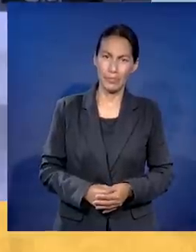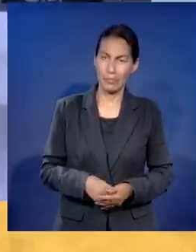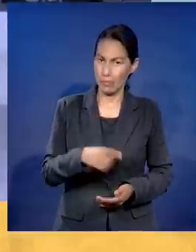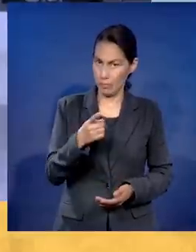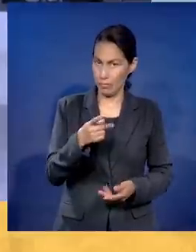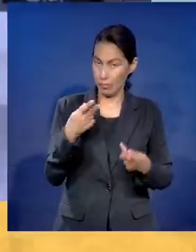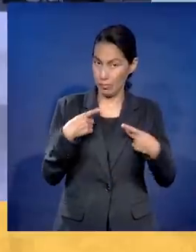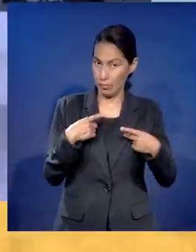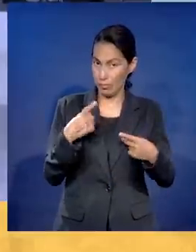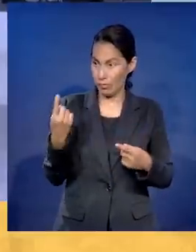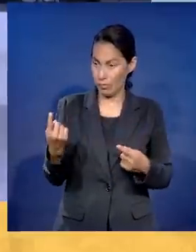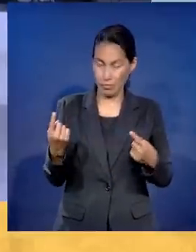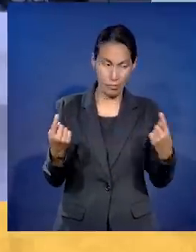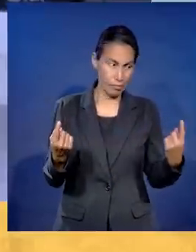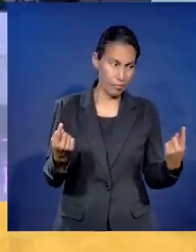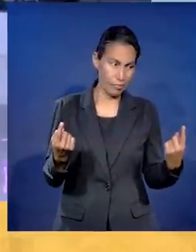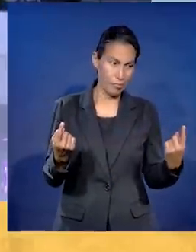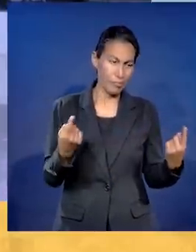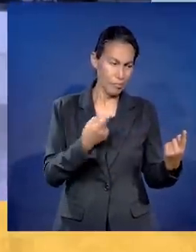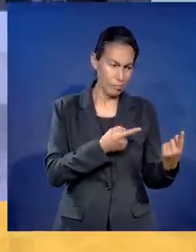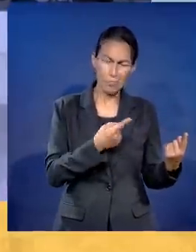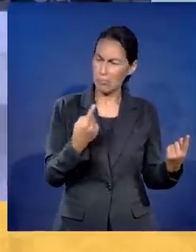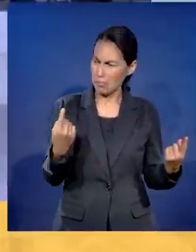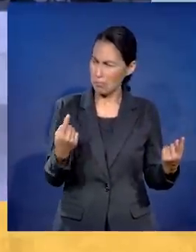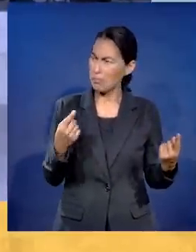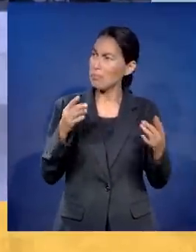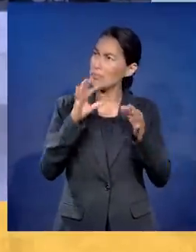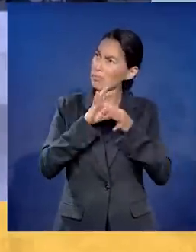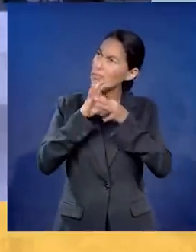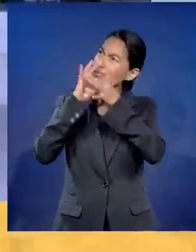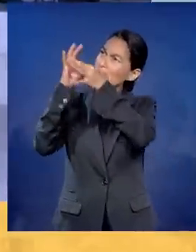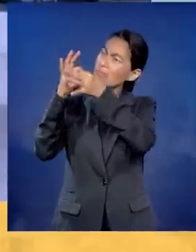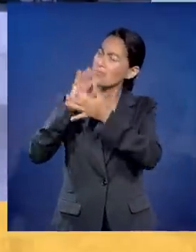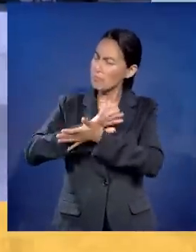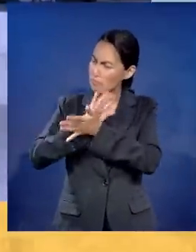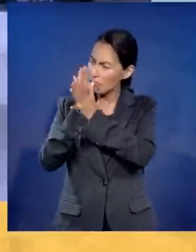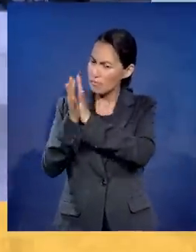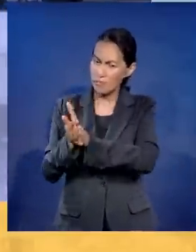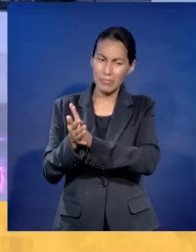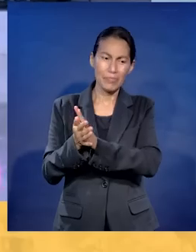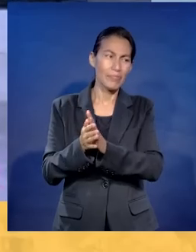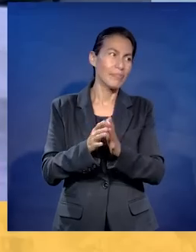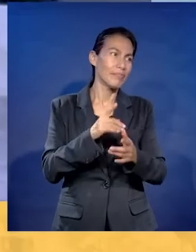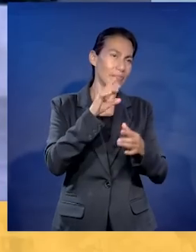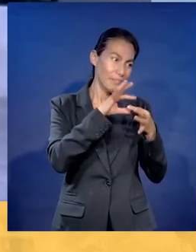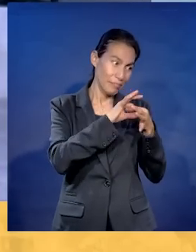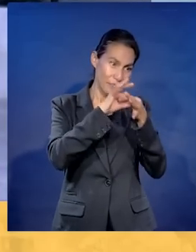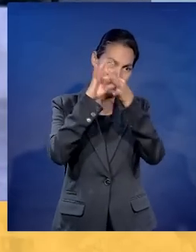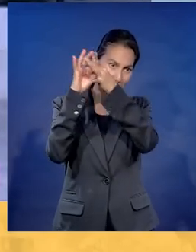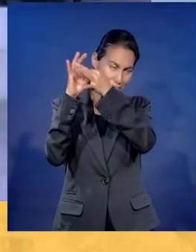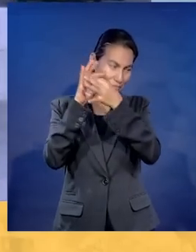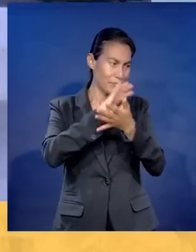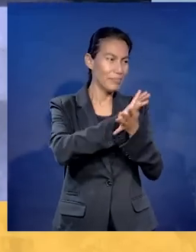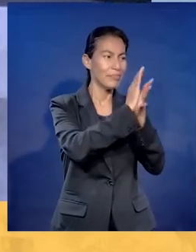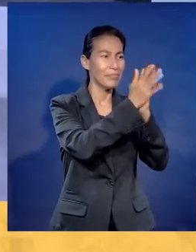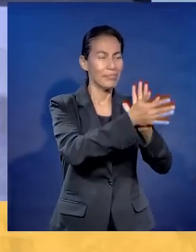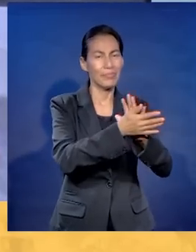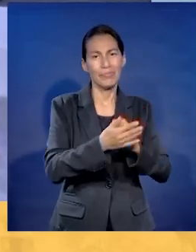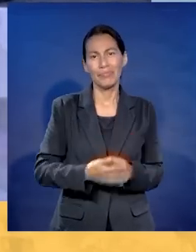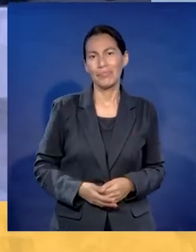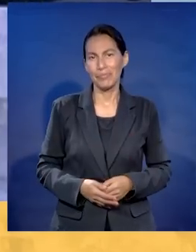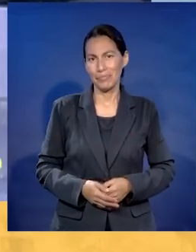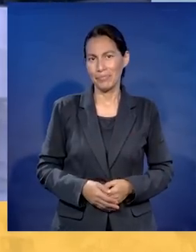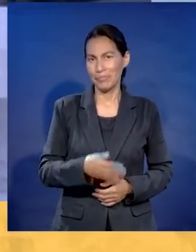un convertido Dile al que está al lado sea un convertido en Cristo Jesús dile hacia el de al lado